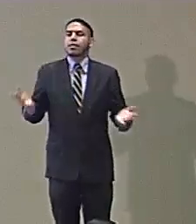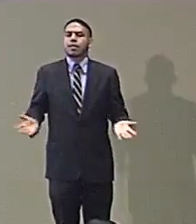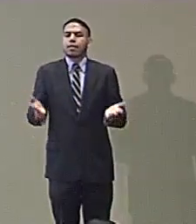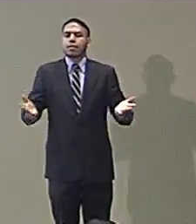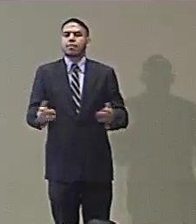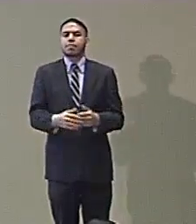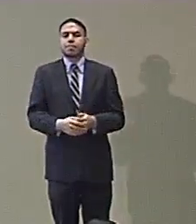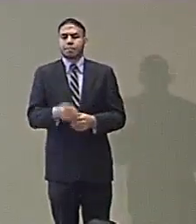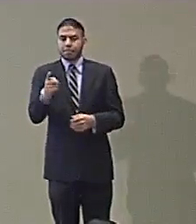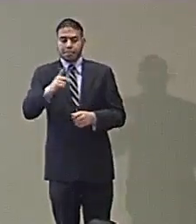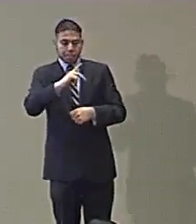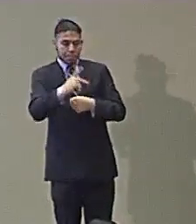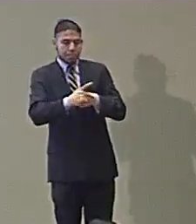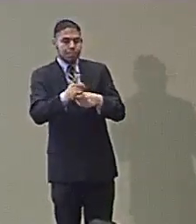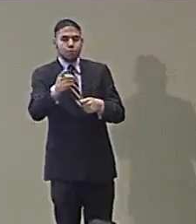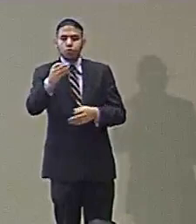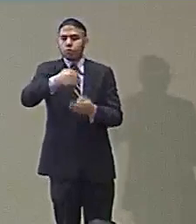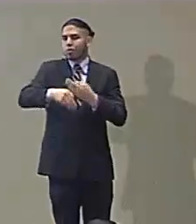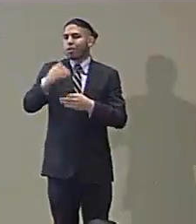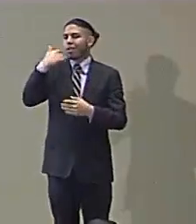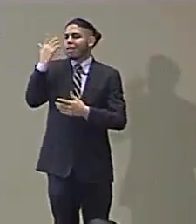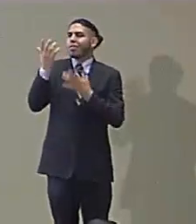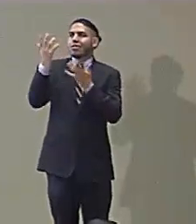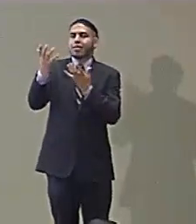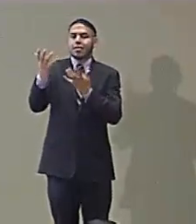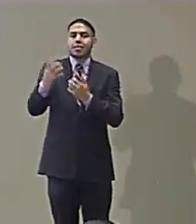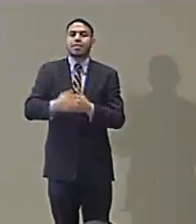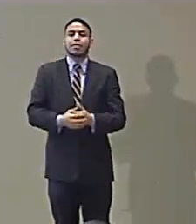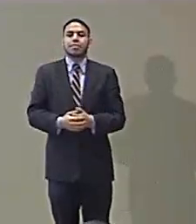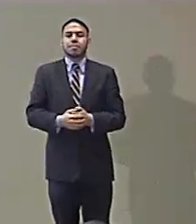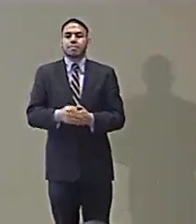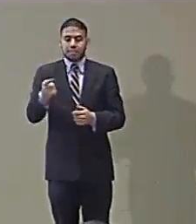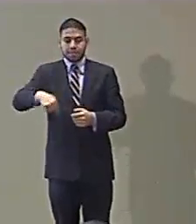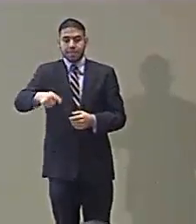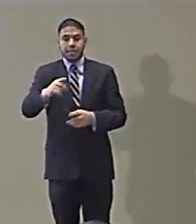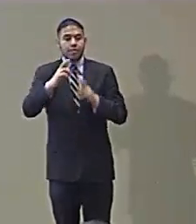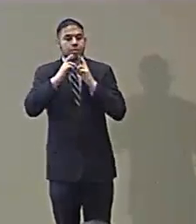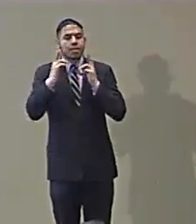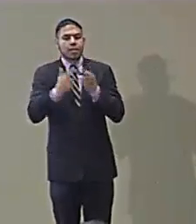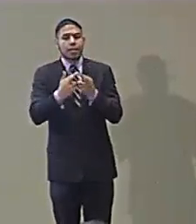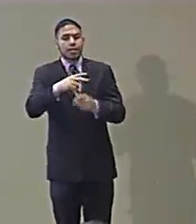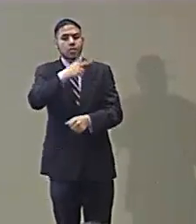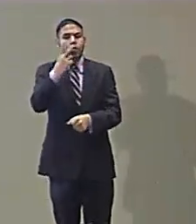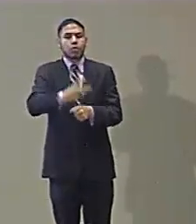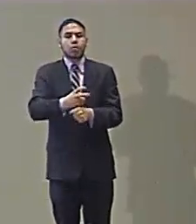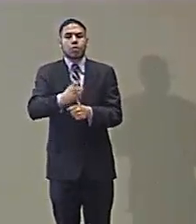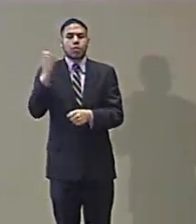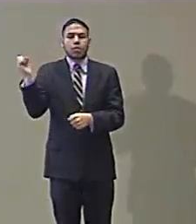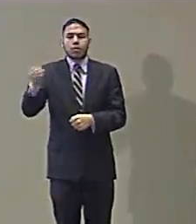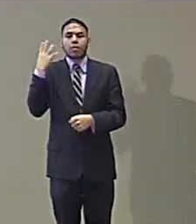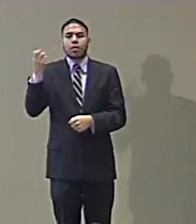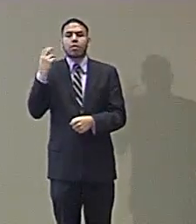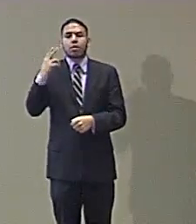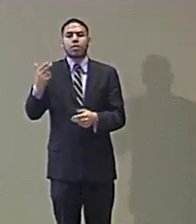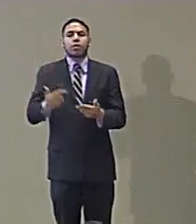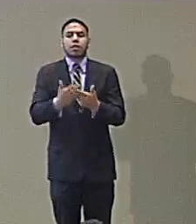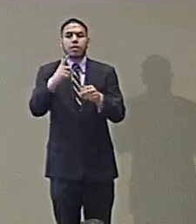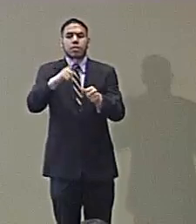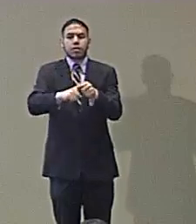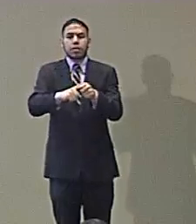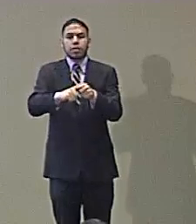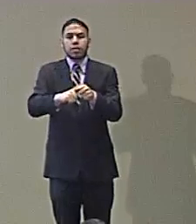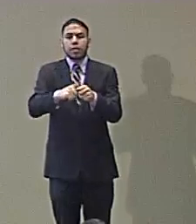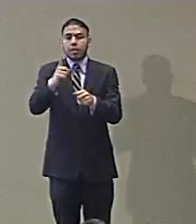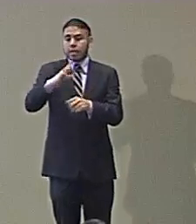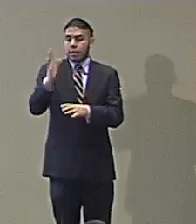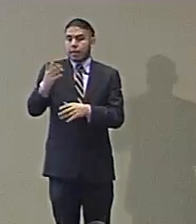país al que todos aspiramos pues eso es lo que nos reúne el día de hoy nuestro segundo nuestro segundo foro nacional el primero tuvo lugar en la